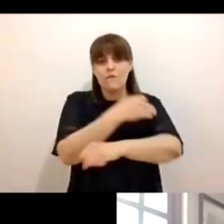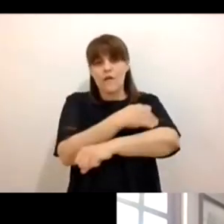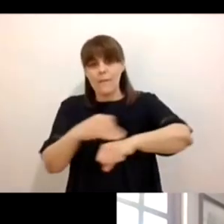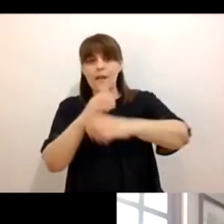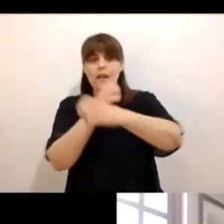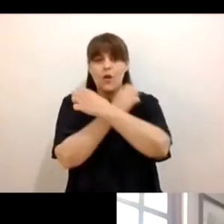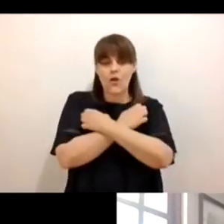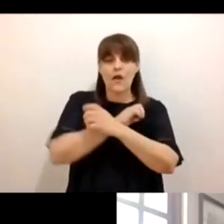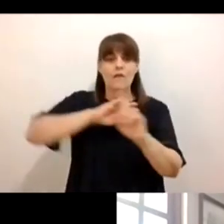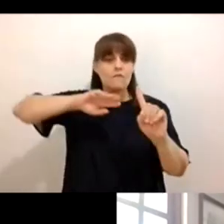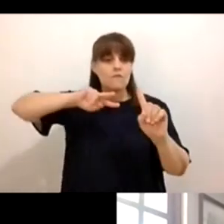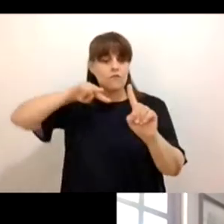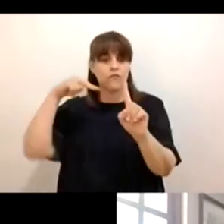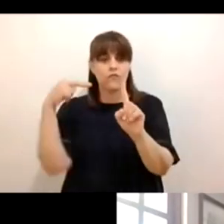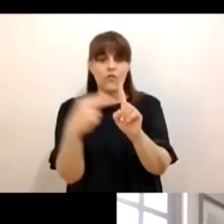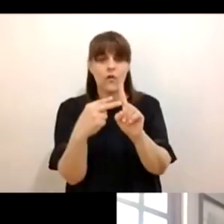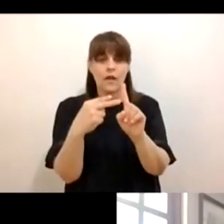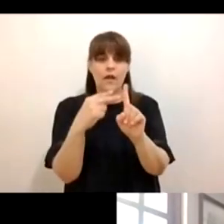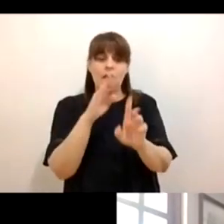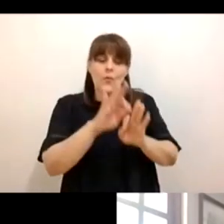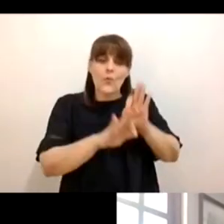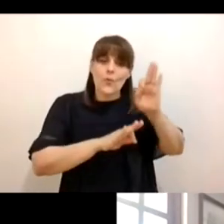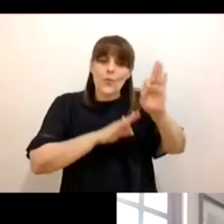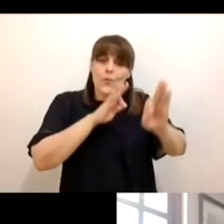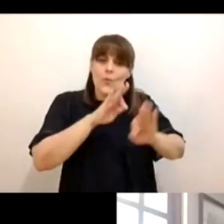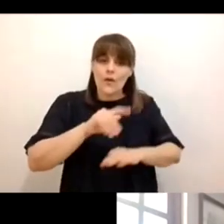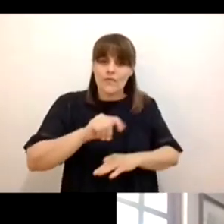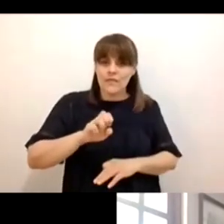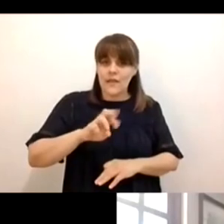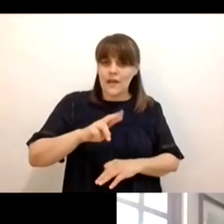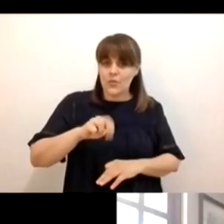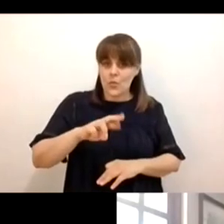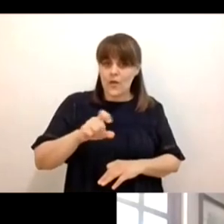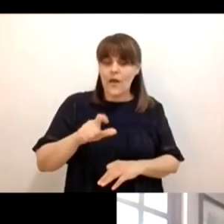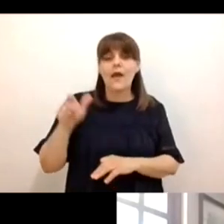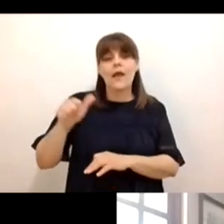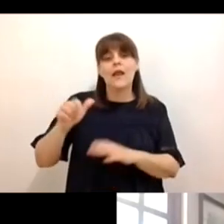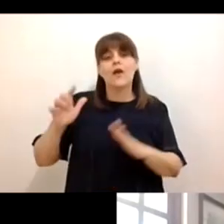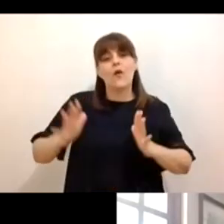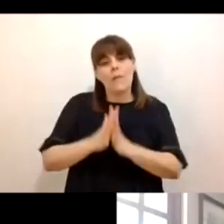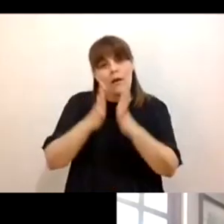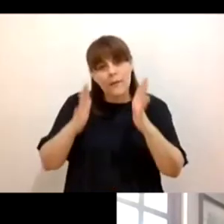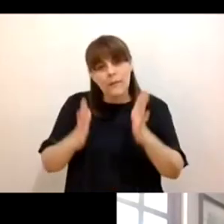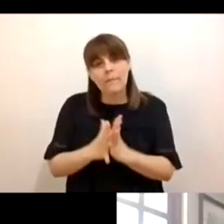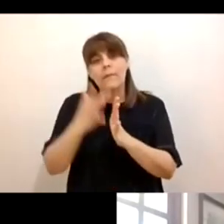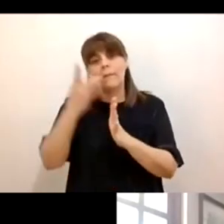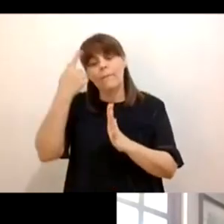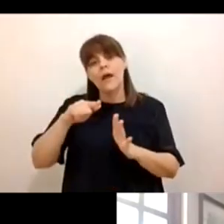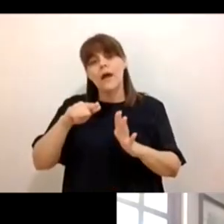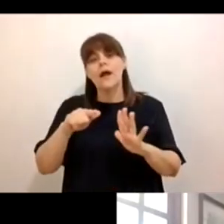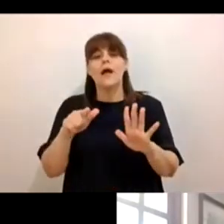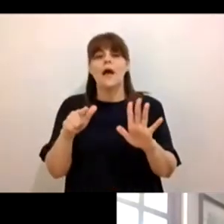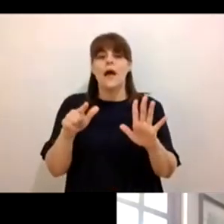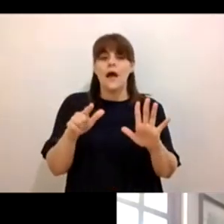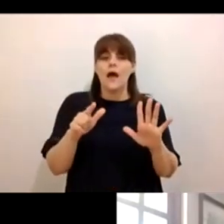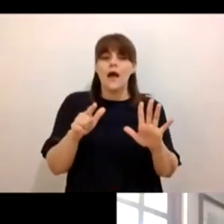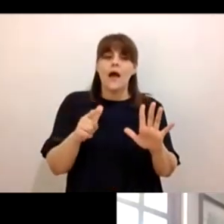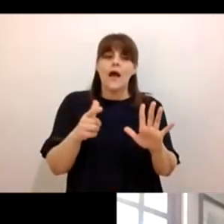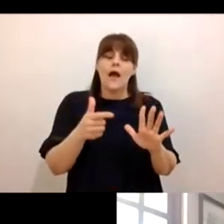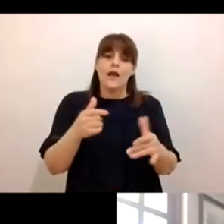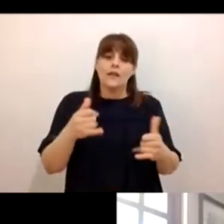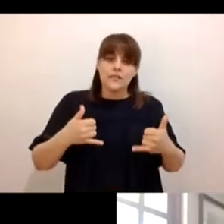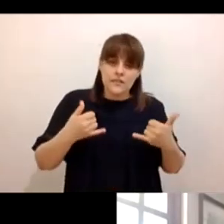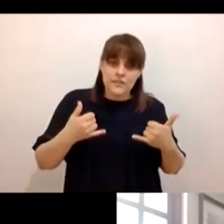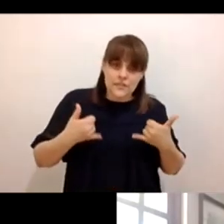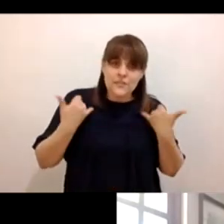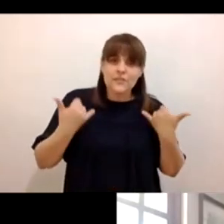sobre la pedagogía de la ternura colabora en el instituto de formación para educadores de jóvenes adolescentes y niños y trabajadores de américa